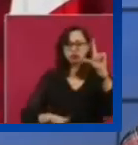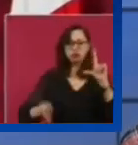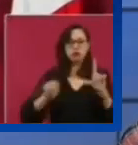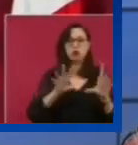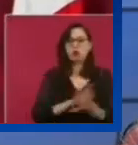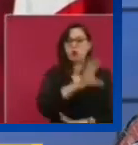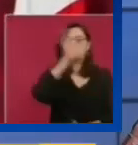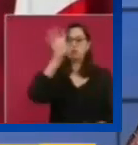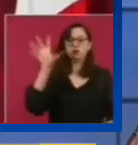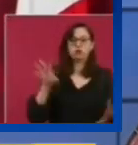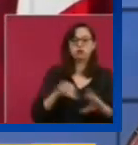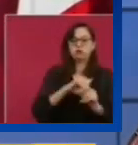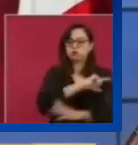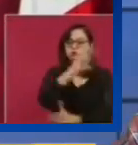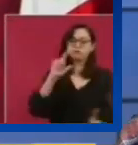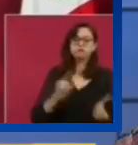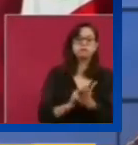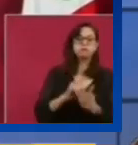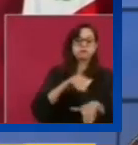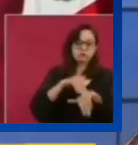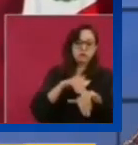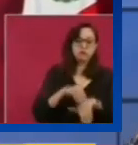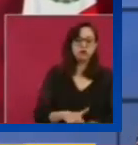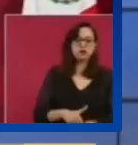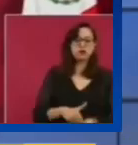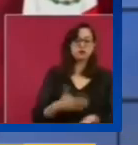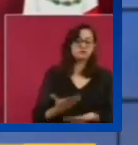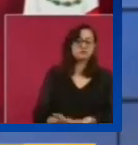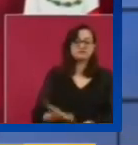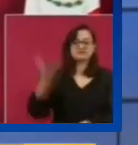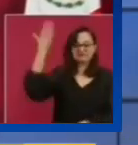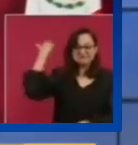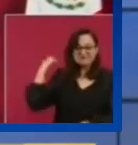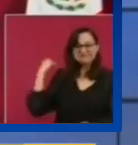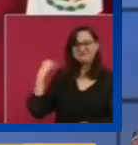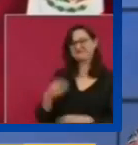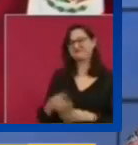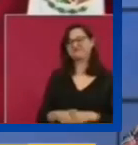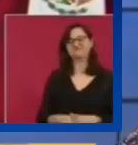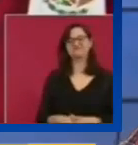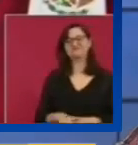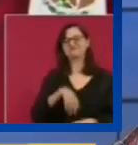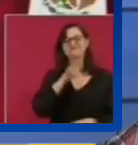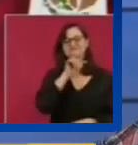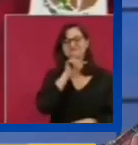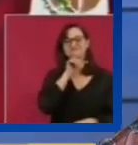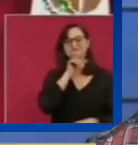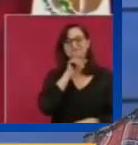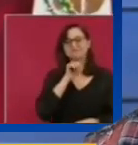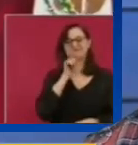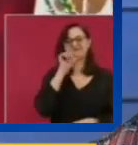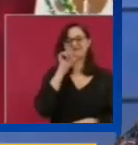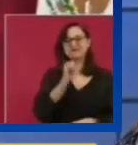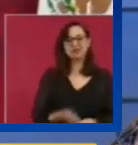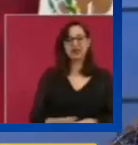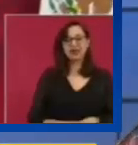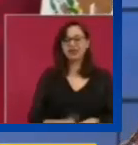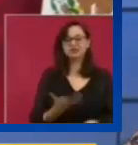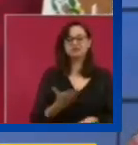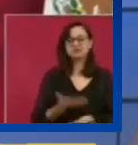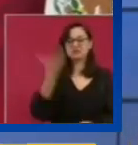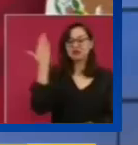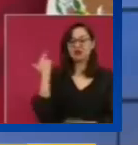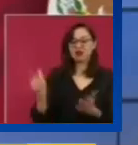niños que habían sufrido quemaduras a los Estados Unidos para que esto no se hiciera una bola más